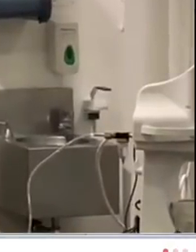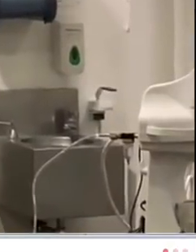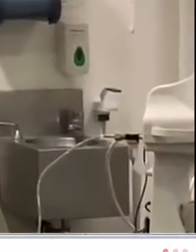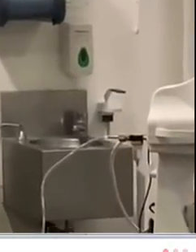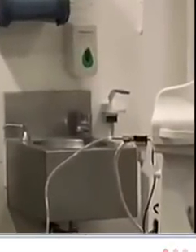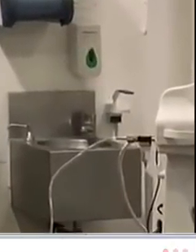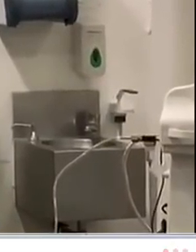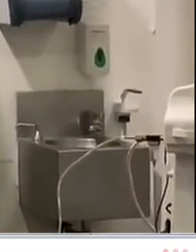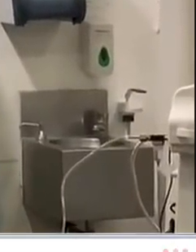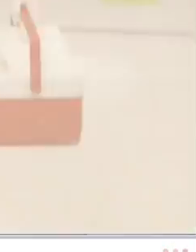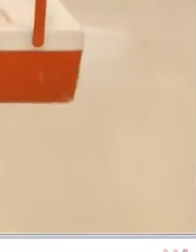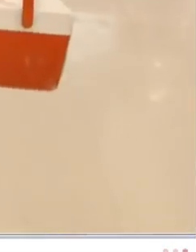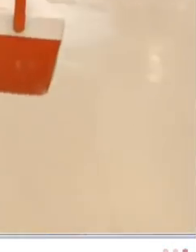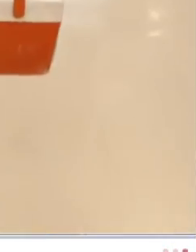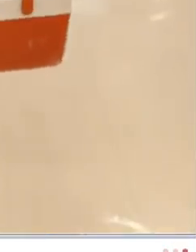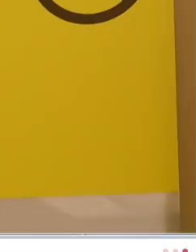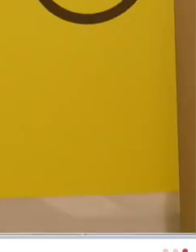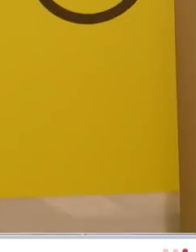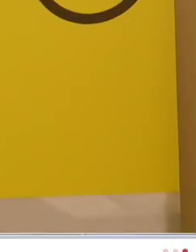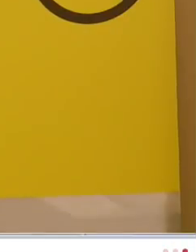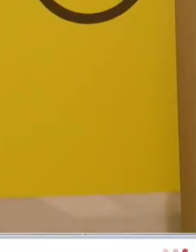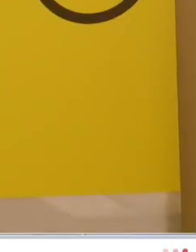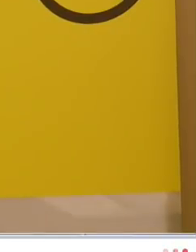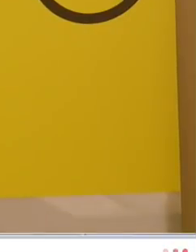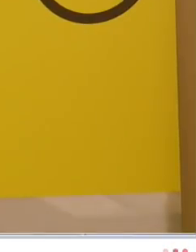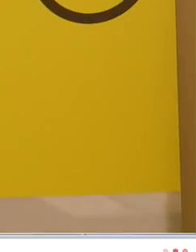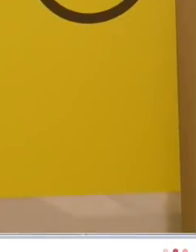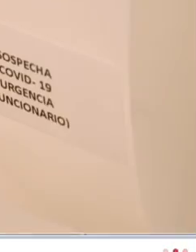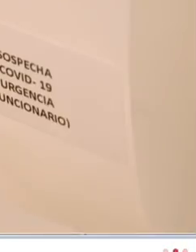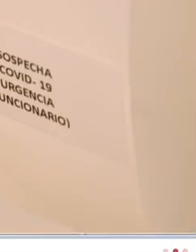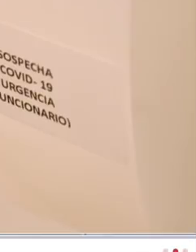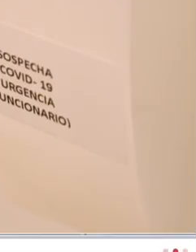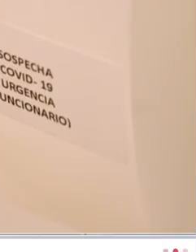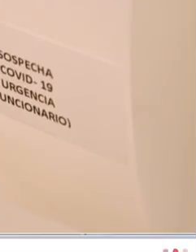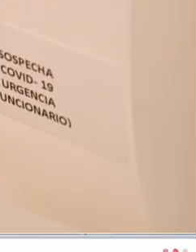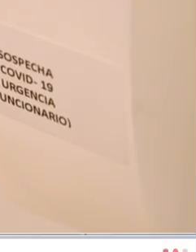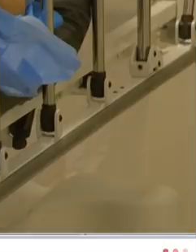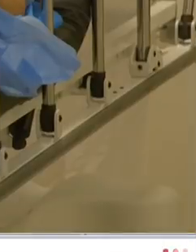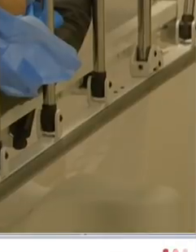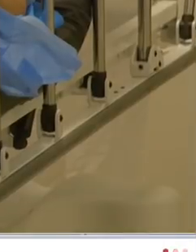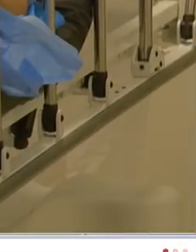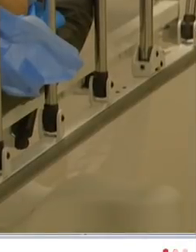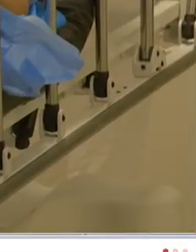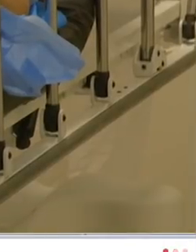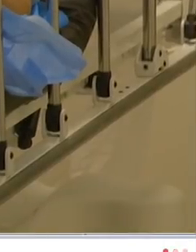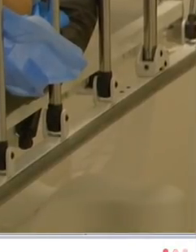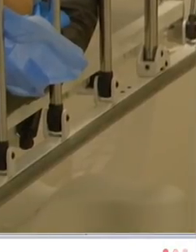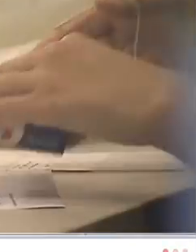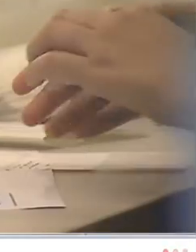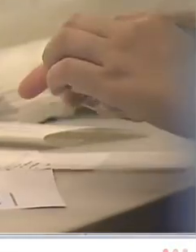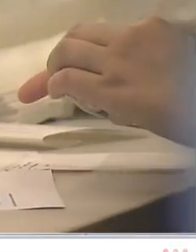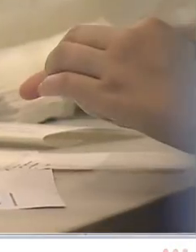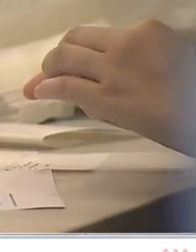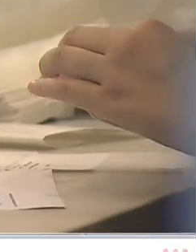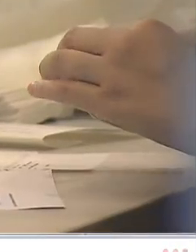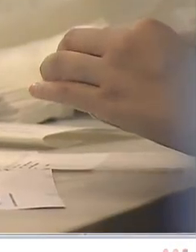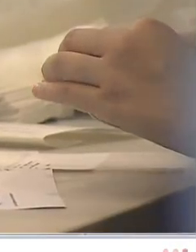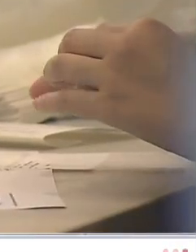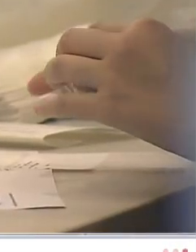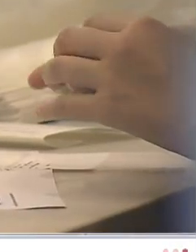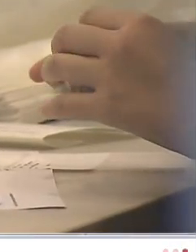momento 122 personas fallecidas eso según este último reporte del ministerio de salud 122 personas